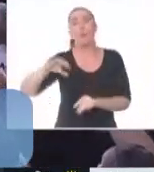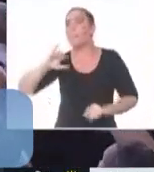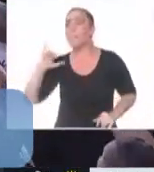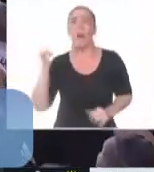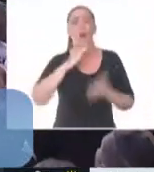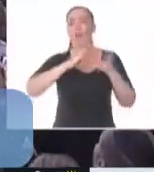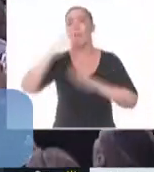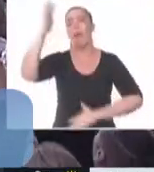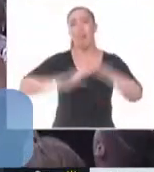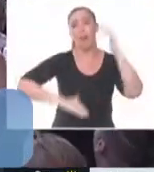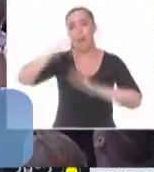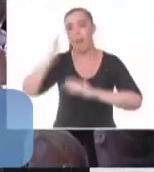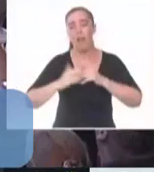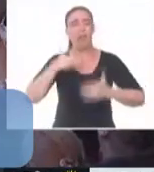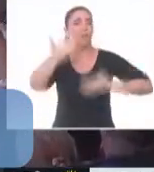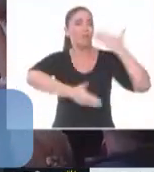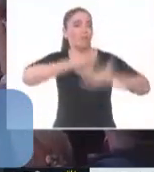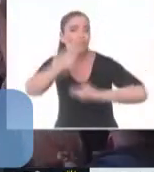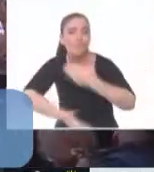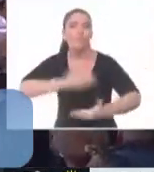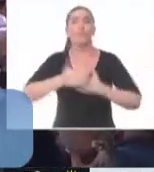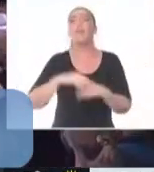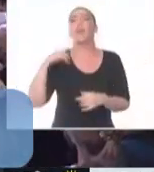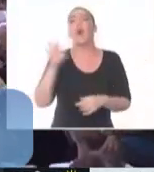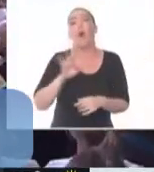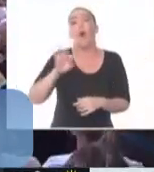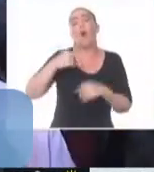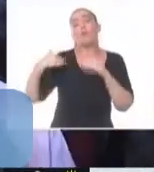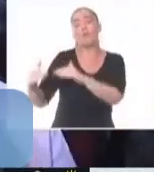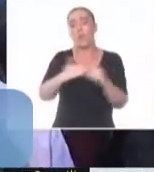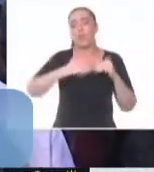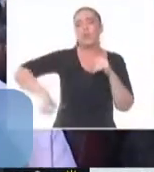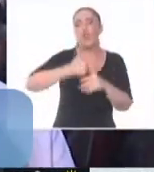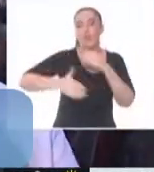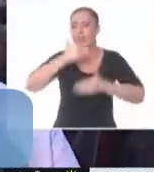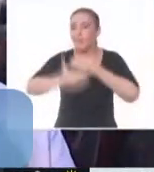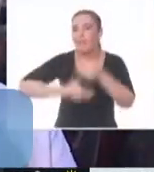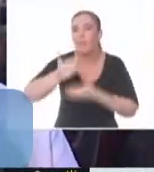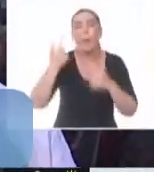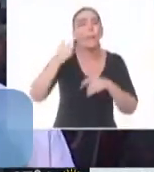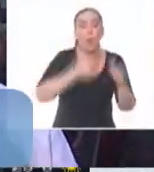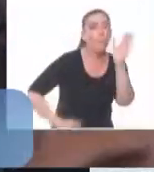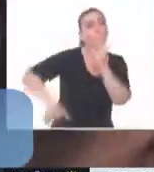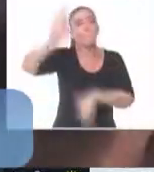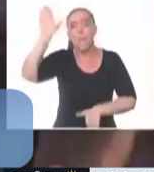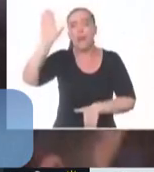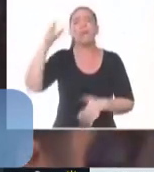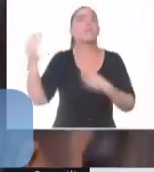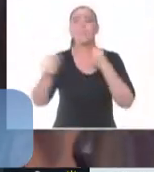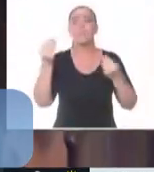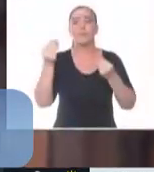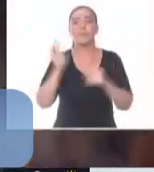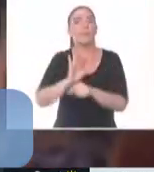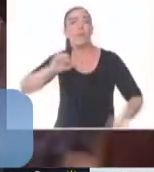construir prosperidad, movilidad social ascendente, pero sobre todas las cosas, que